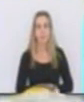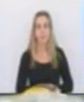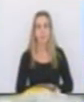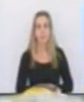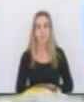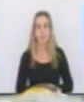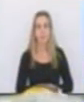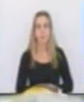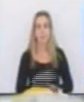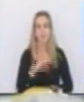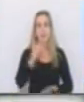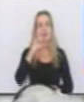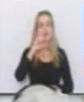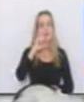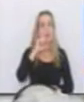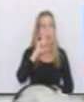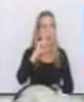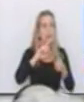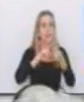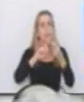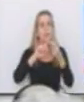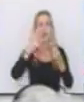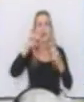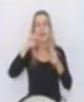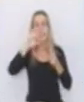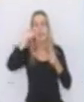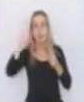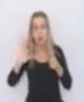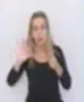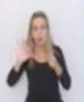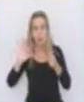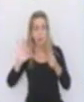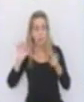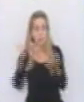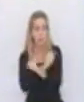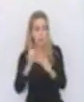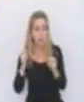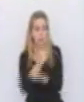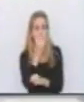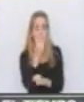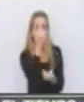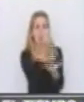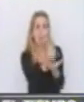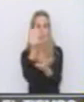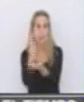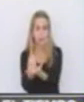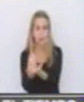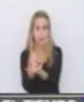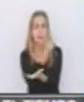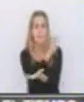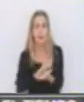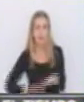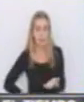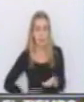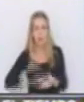candidatos para la presidencial. Scioli Randazzo ya está, ya se bajó Tayana, ayer fue el último. Es el